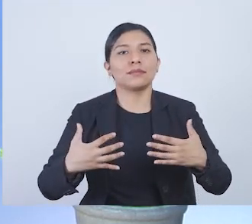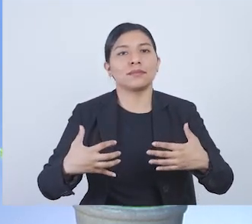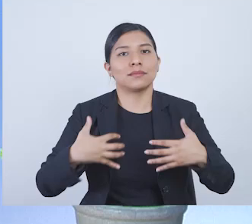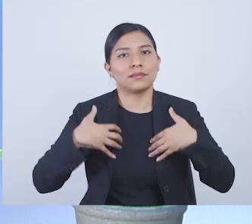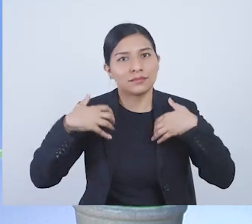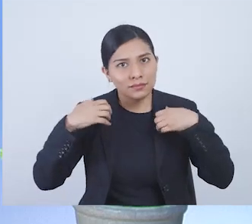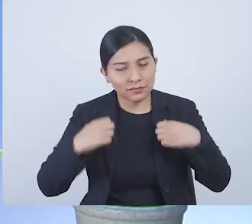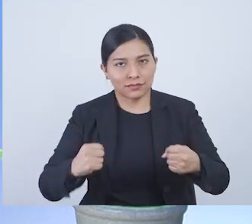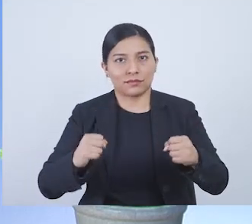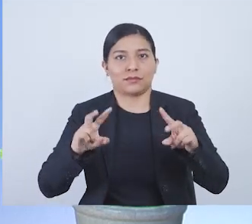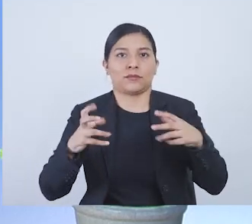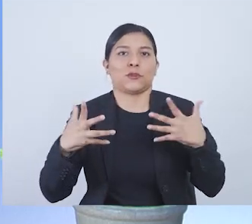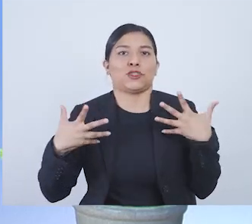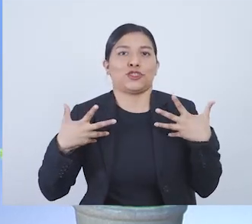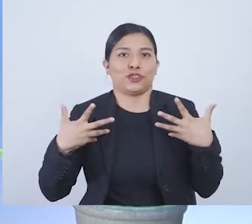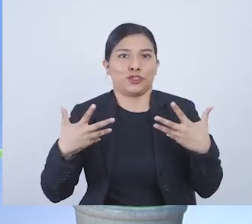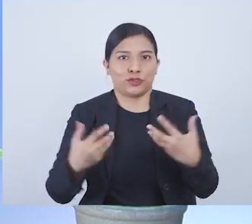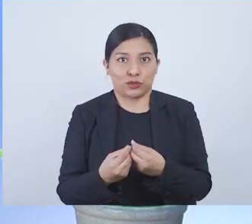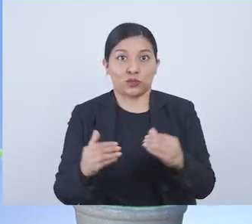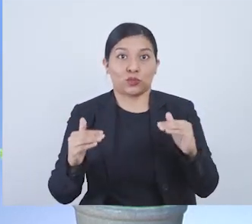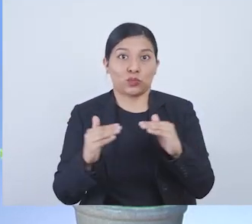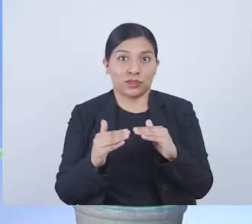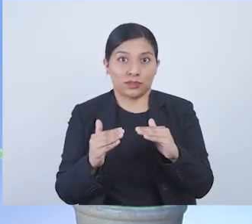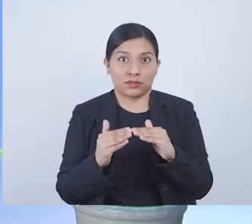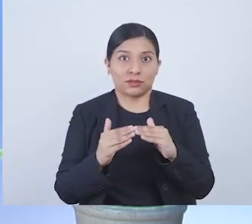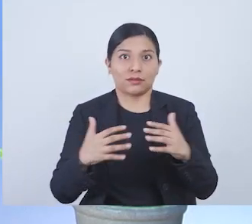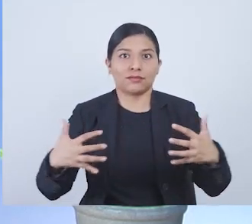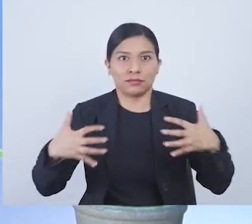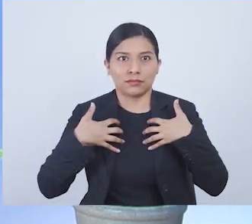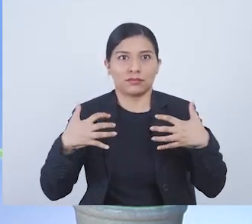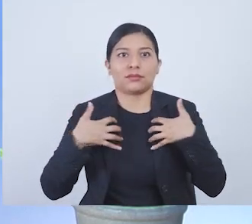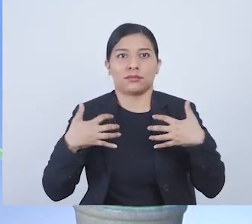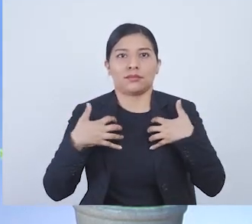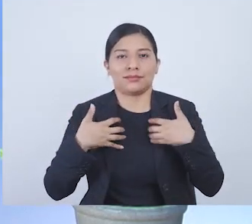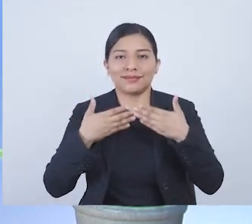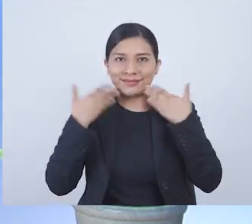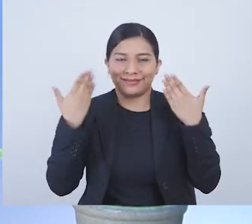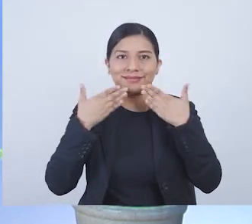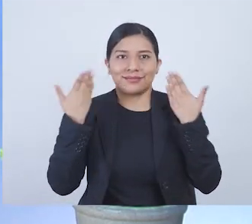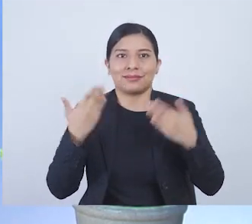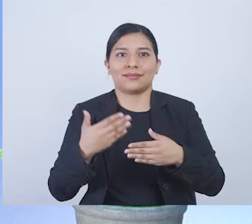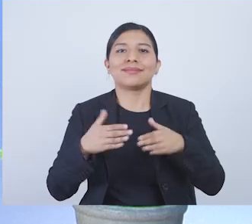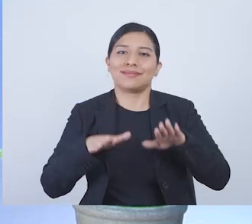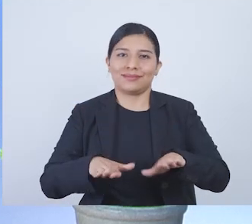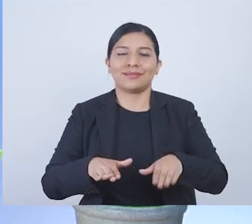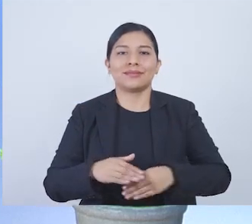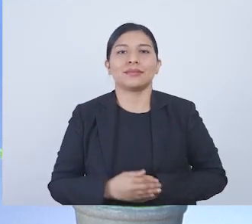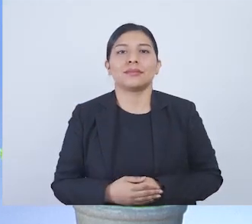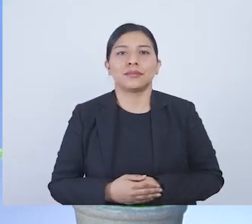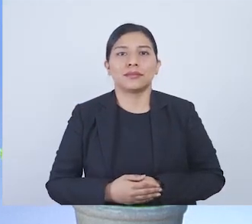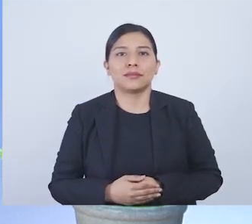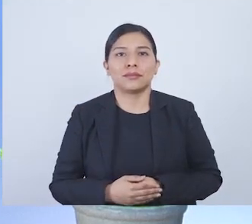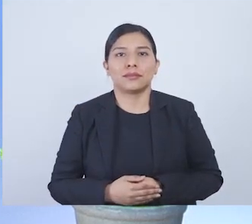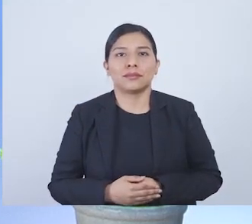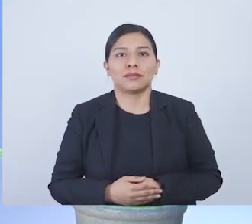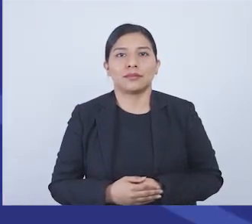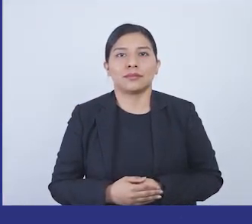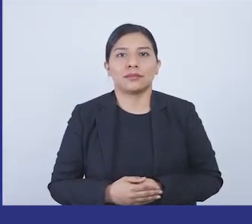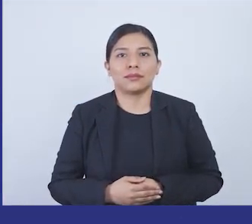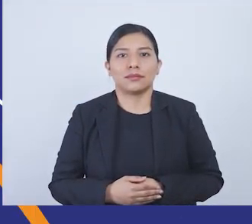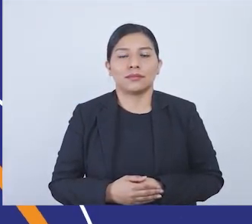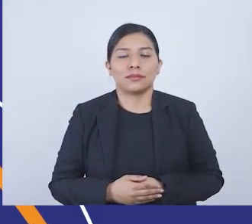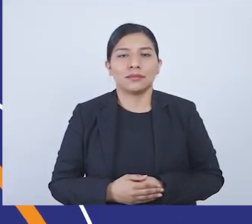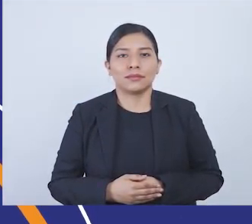para el aspecto social y para nuestra vida con alegría. Muchas gracias.